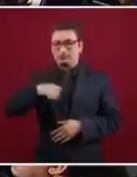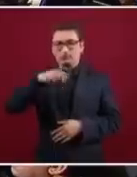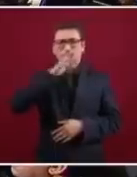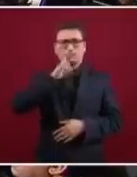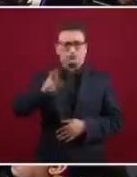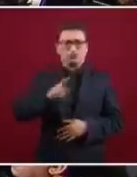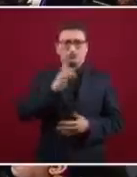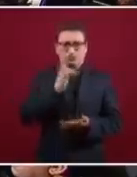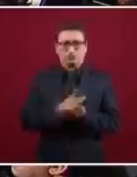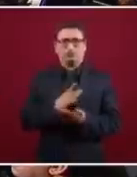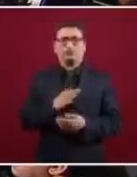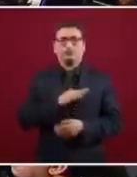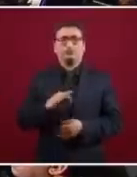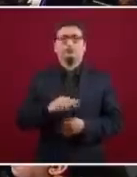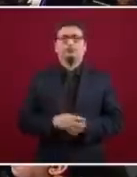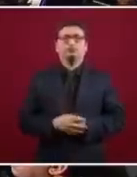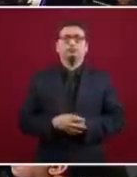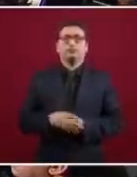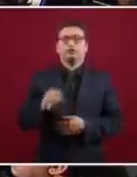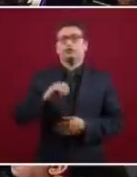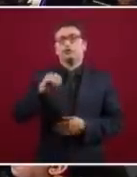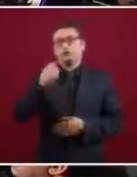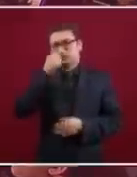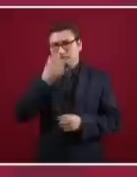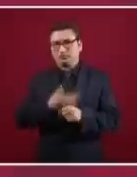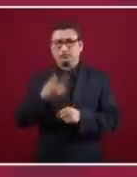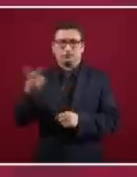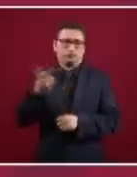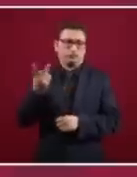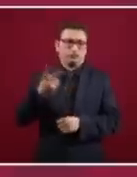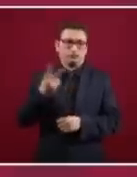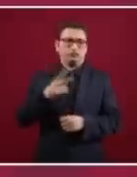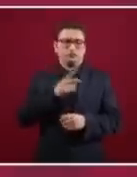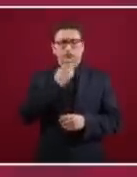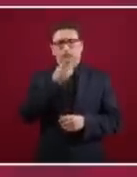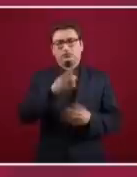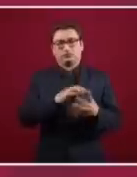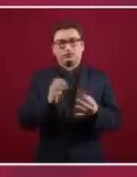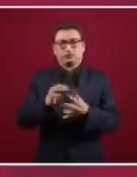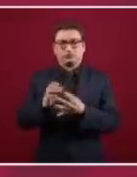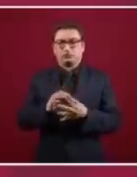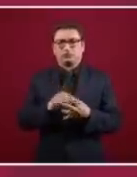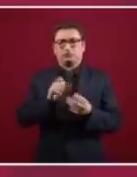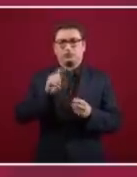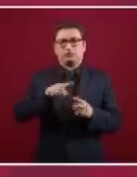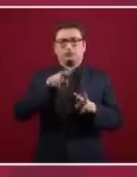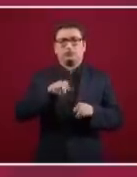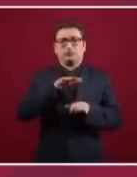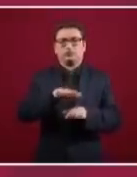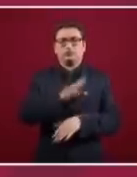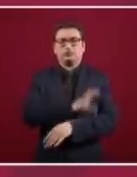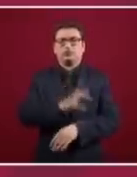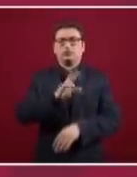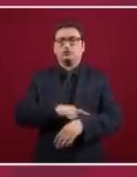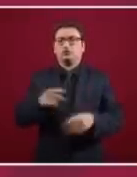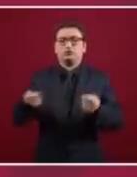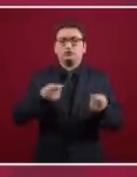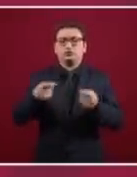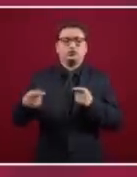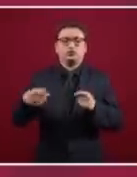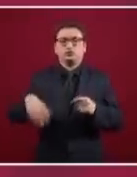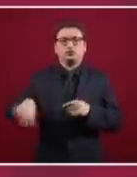después este los dos secretarios van a platicarles sobre la coordinación que hay en el tema de